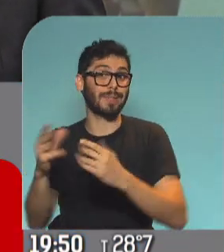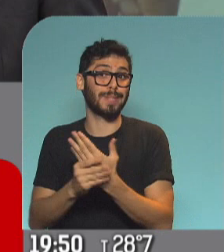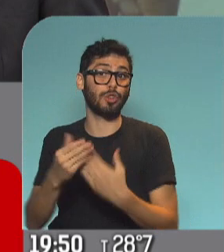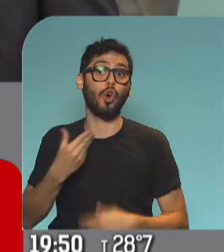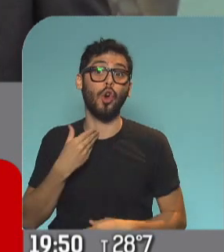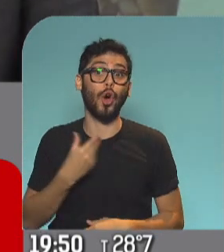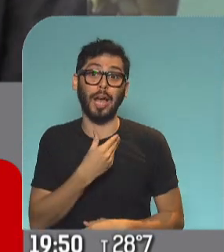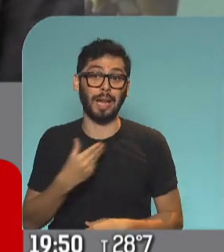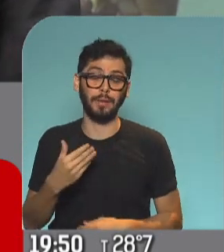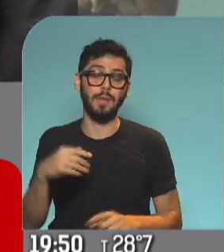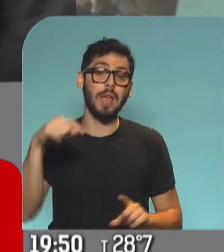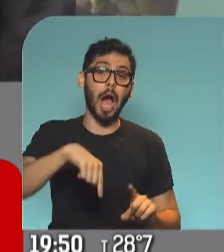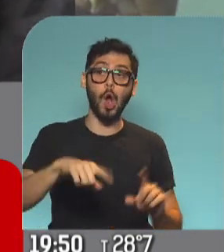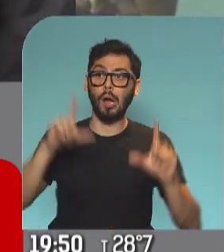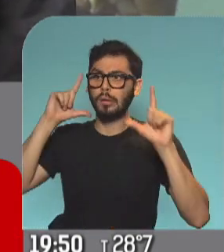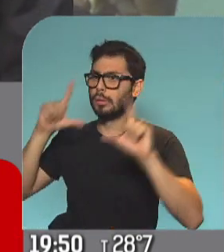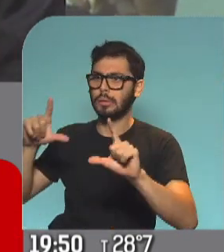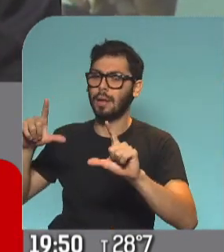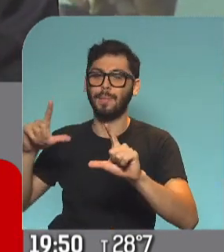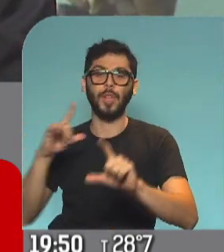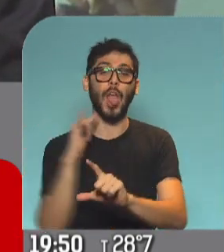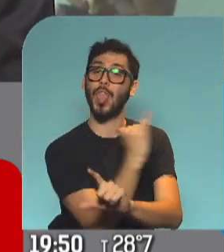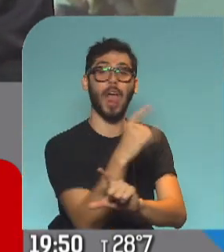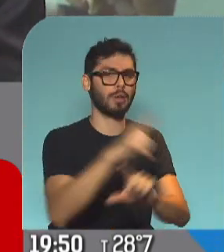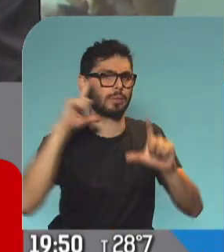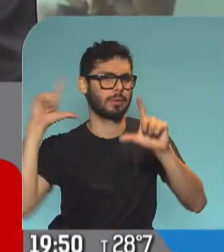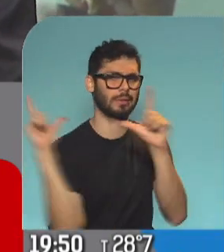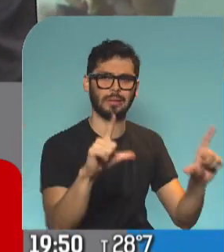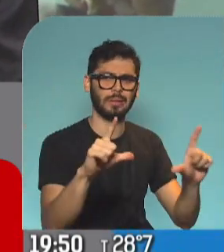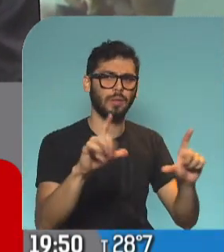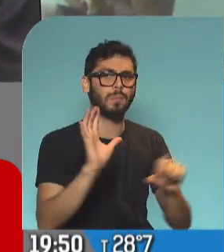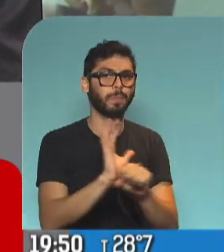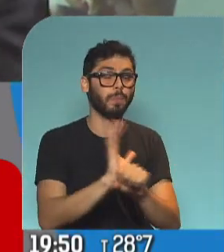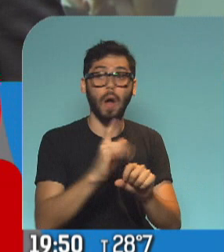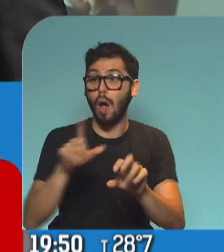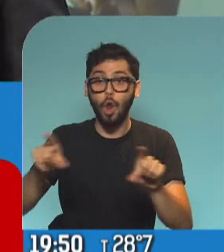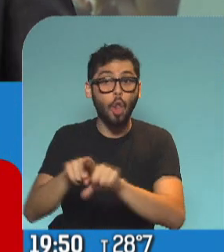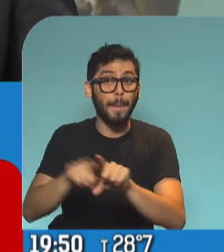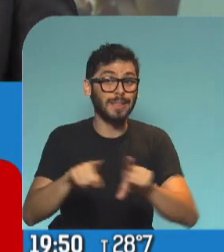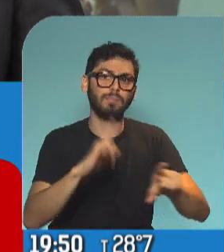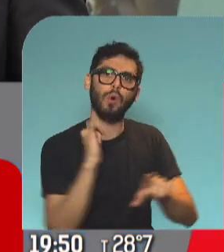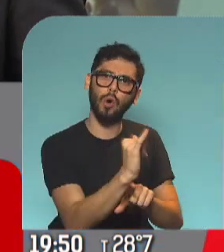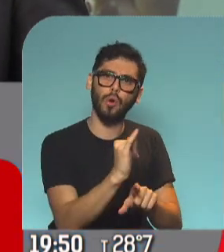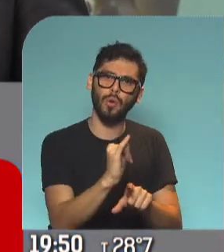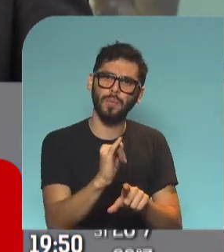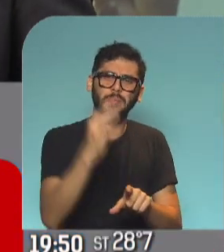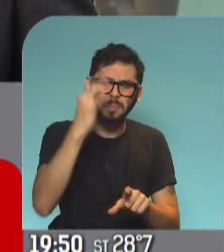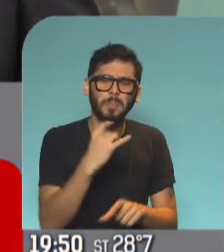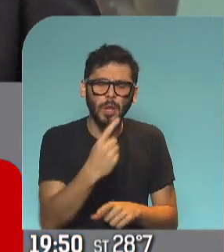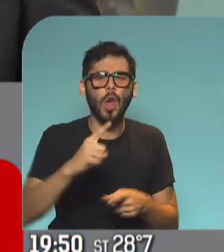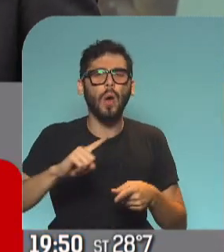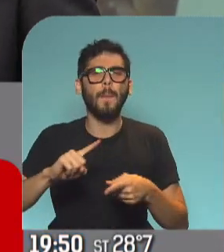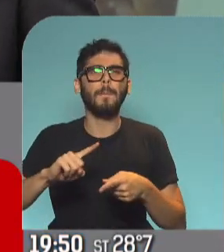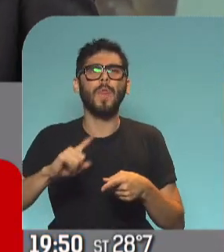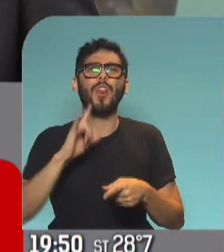González García, y ahora hay una denuncia para demostrar que en la ciudad de Buenos Aires está pasando exactamente lo mismo. ¿Es una denuncia política de esta que